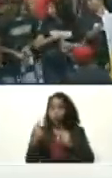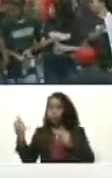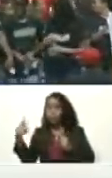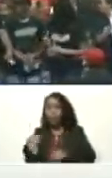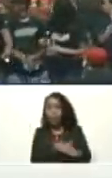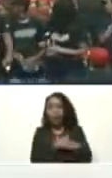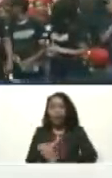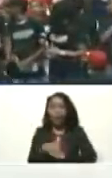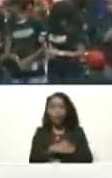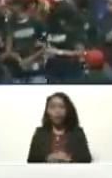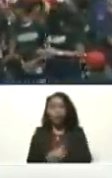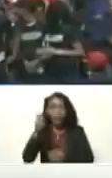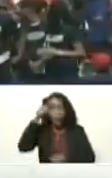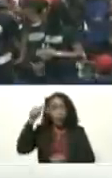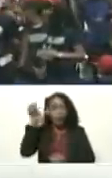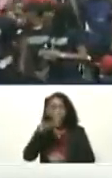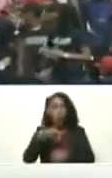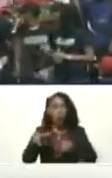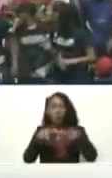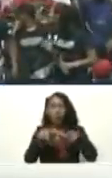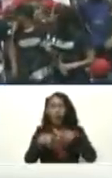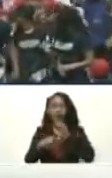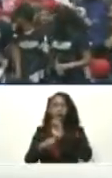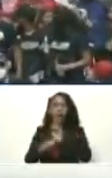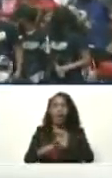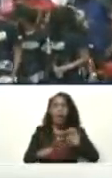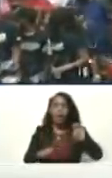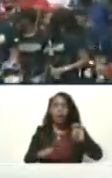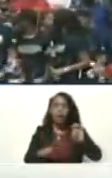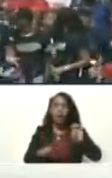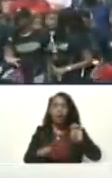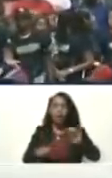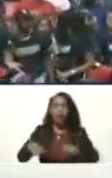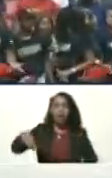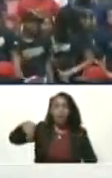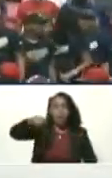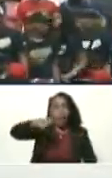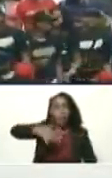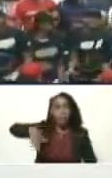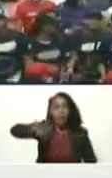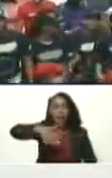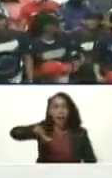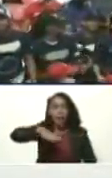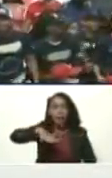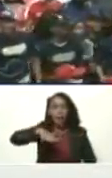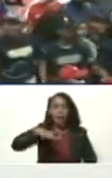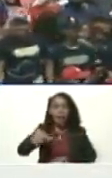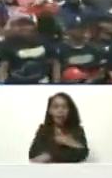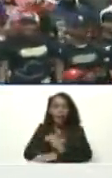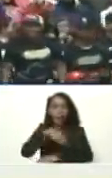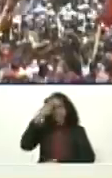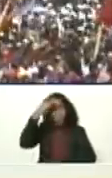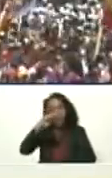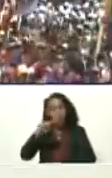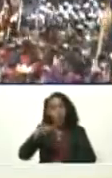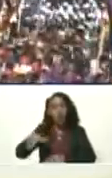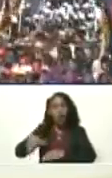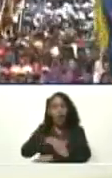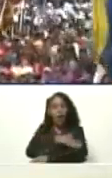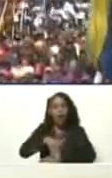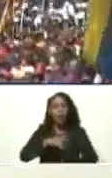el pueblo en la zona este de la Plaza Morelos, la avenida México, la avenida Universidad,